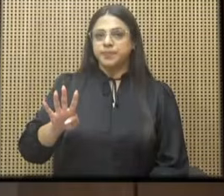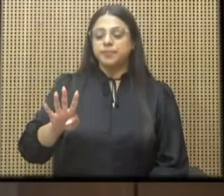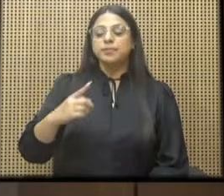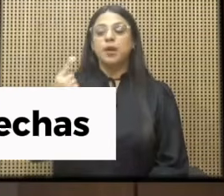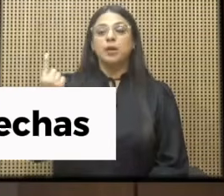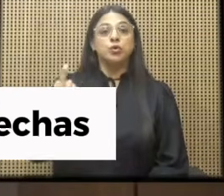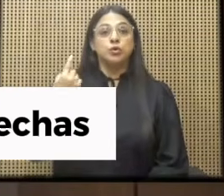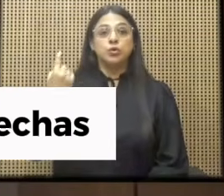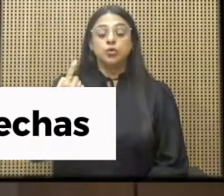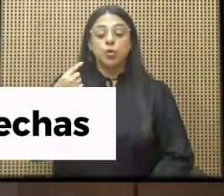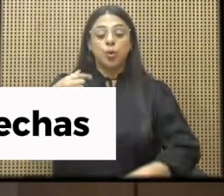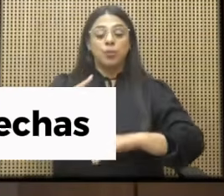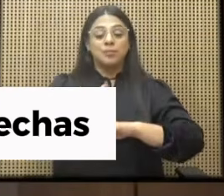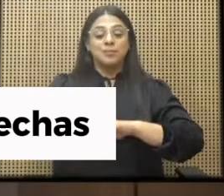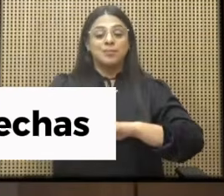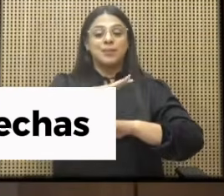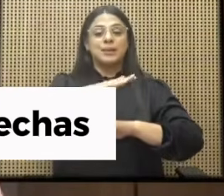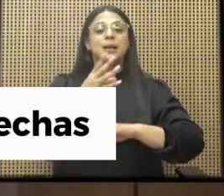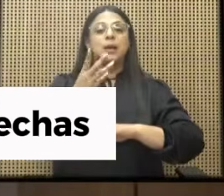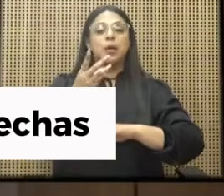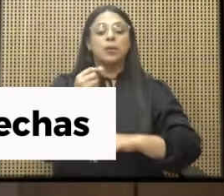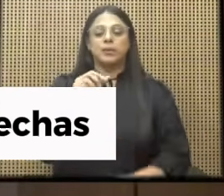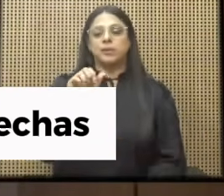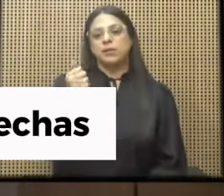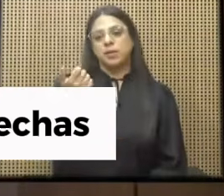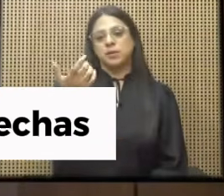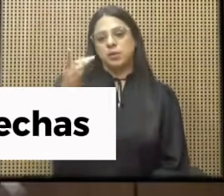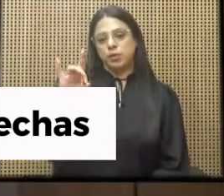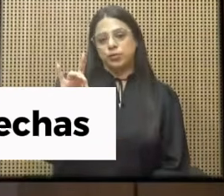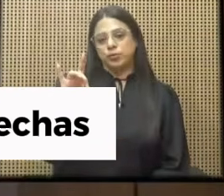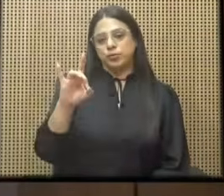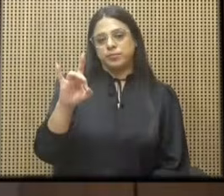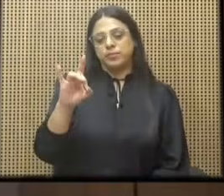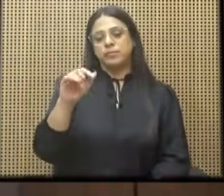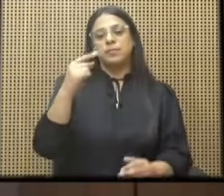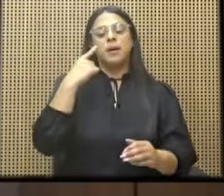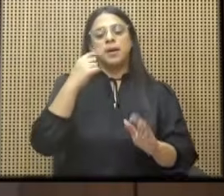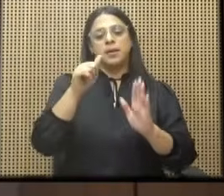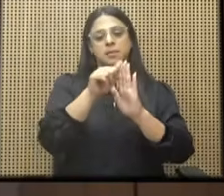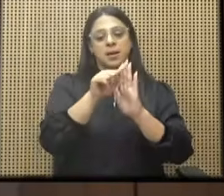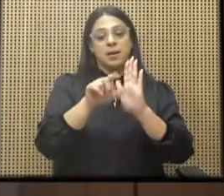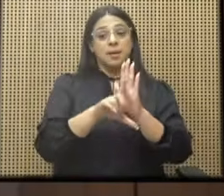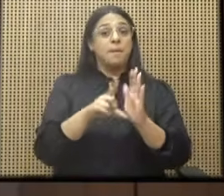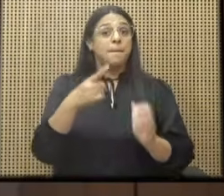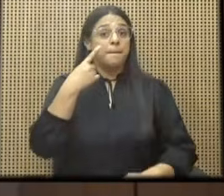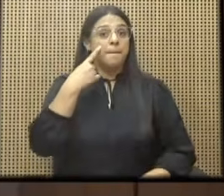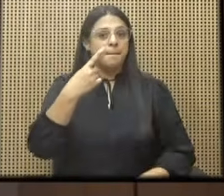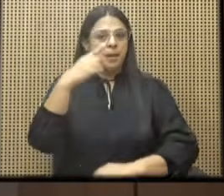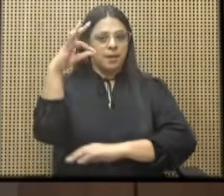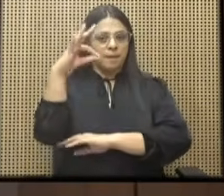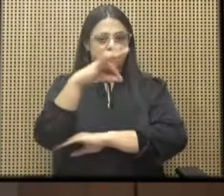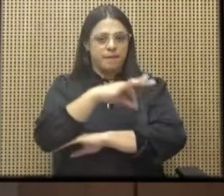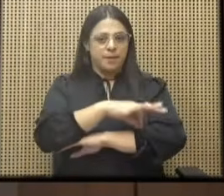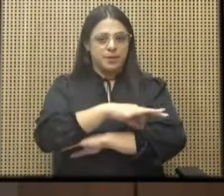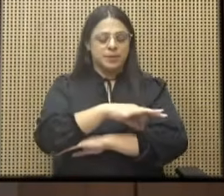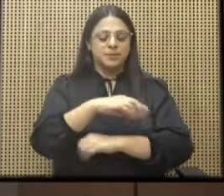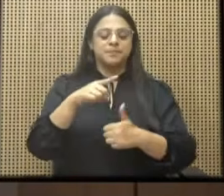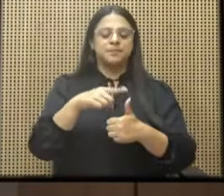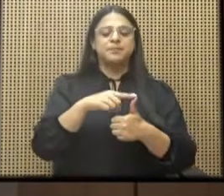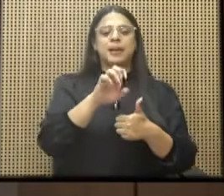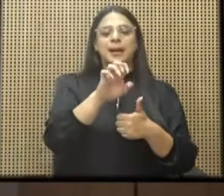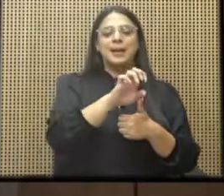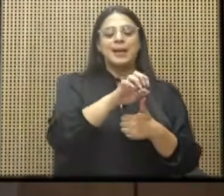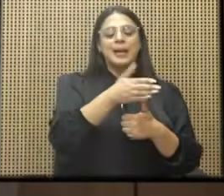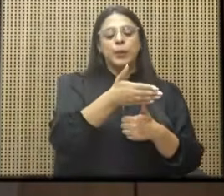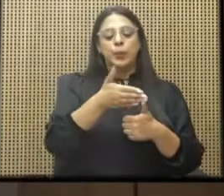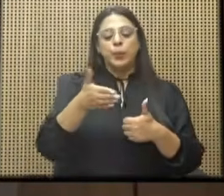enviaran 18 a la Asamblea Legislativa. Y vean las fechas. Desde enero hasta marzo